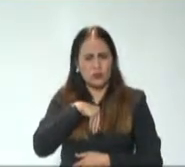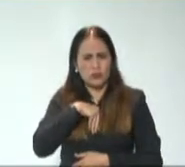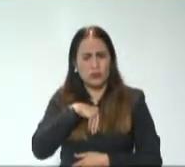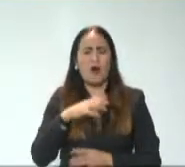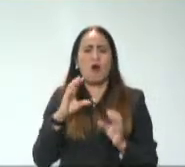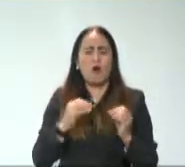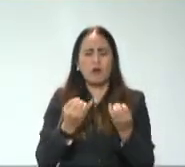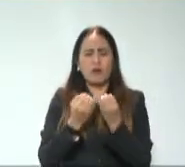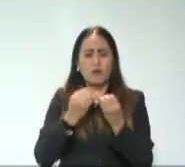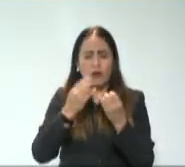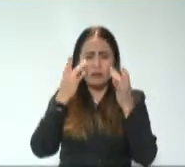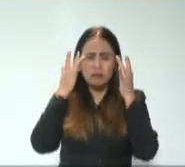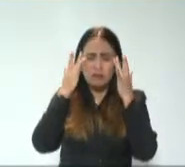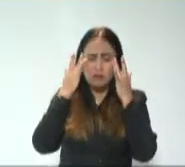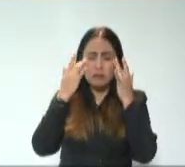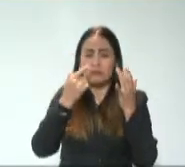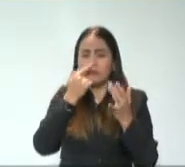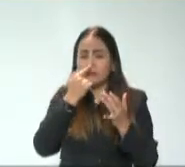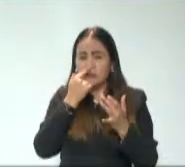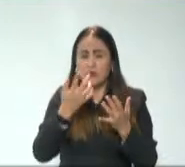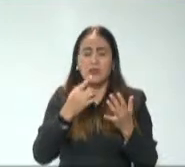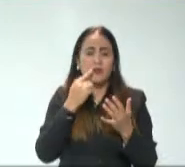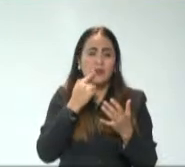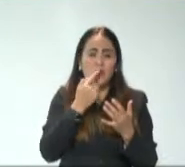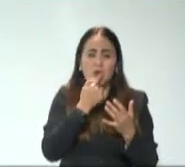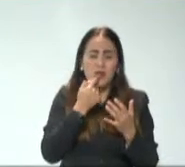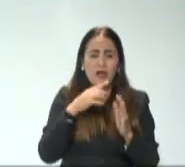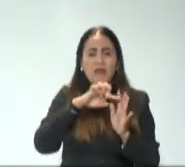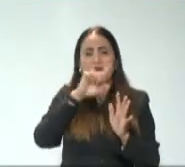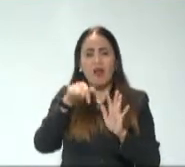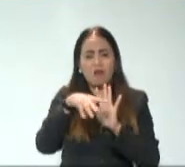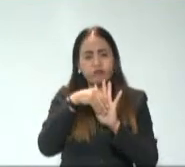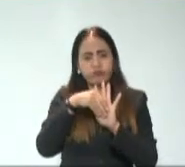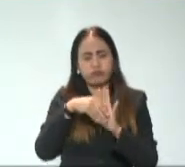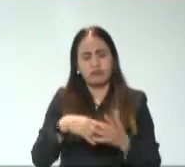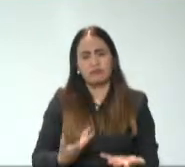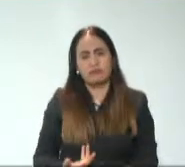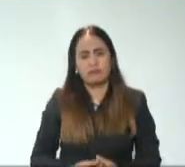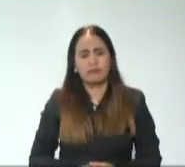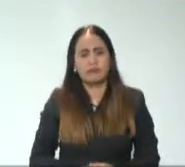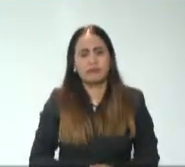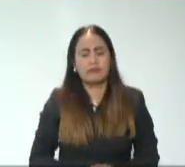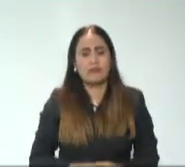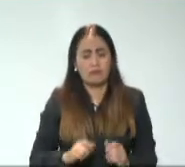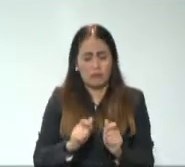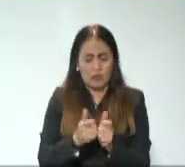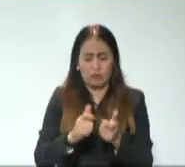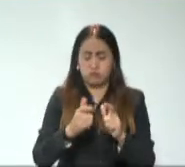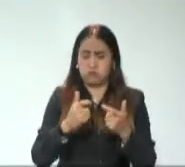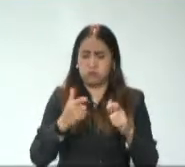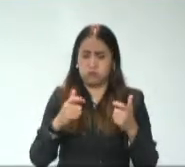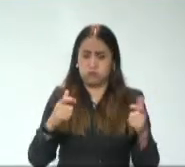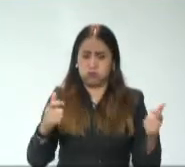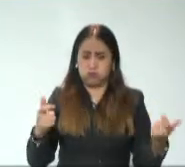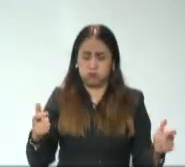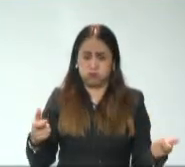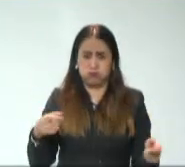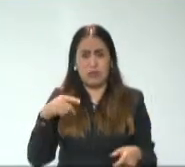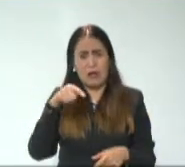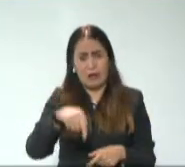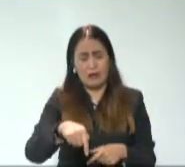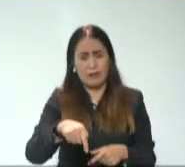las manos a los ojos a la nariz o a la boca ante los niveles alarmantes tanto